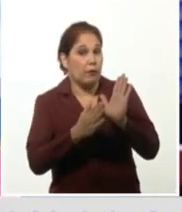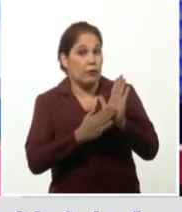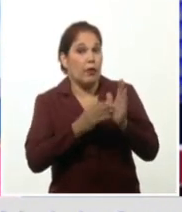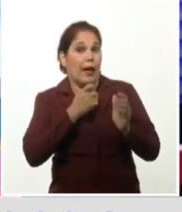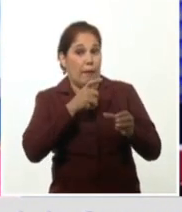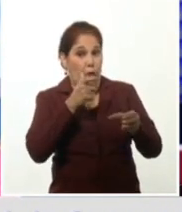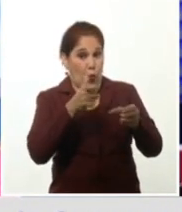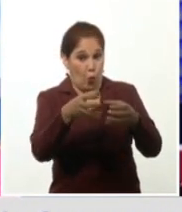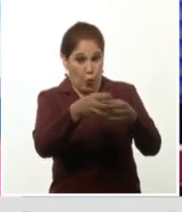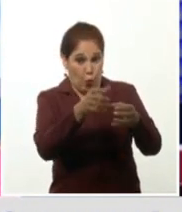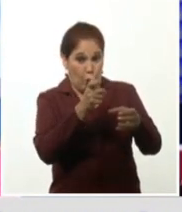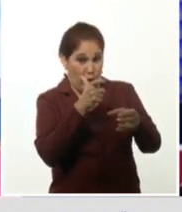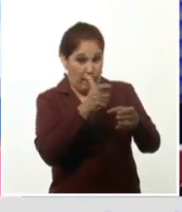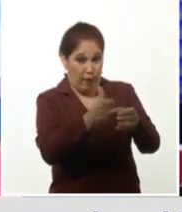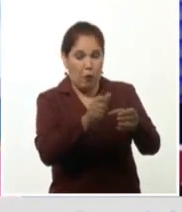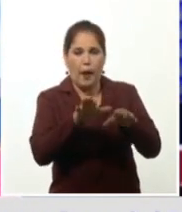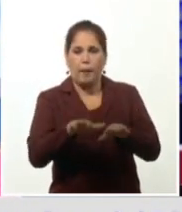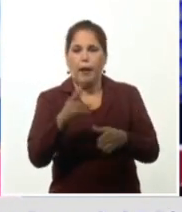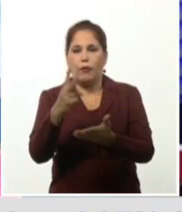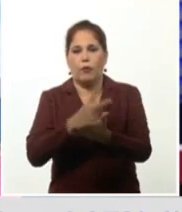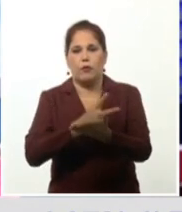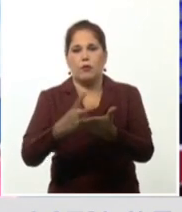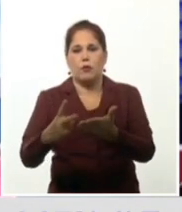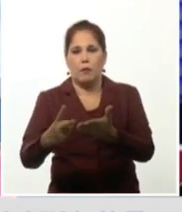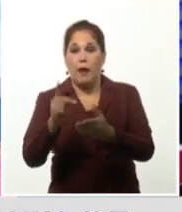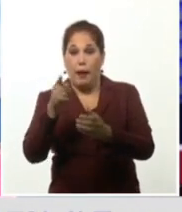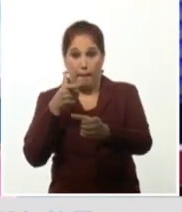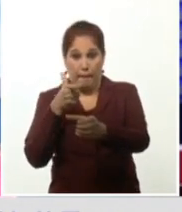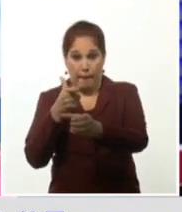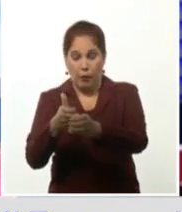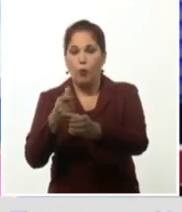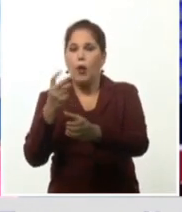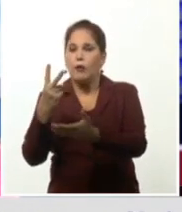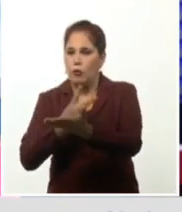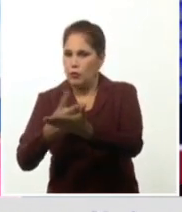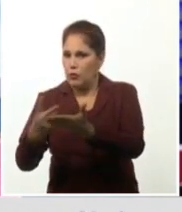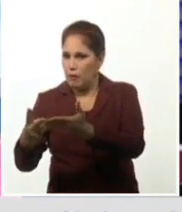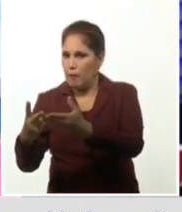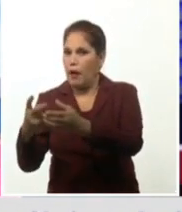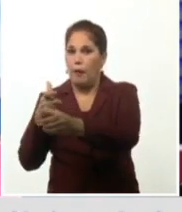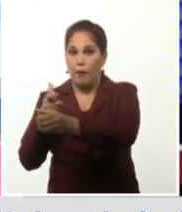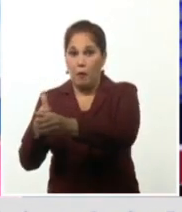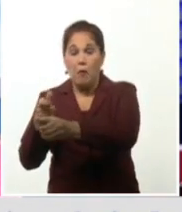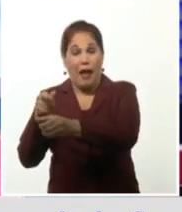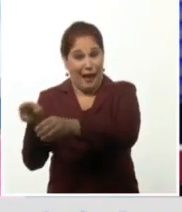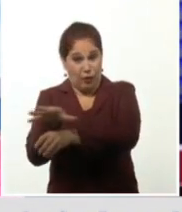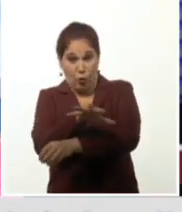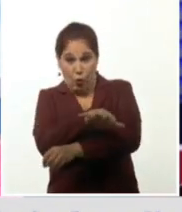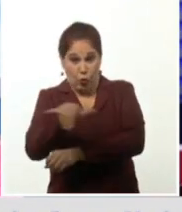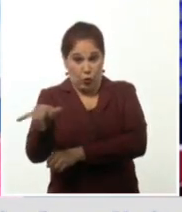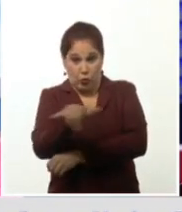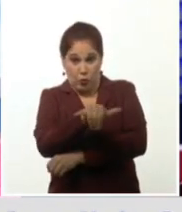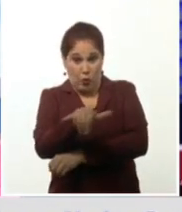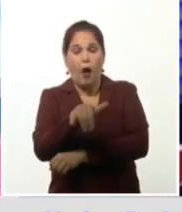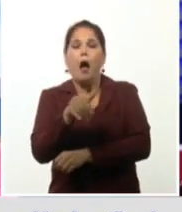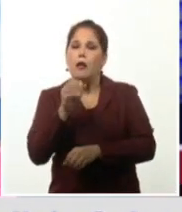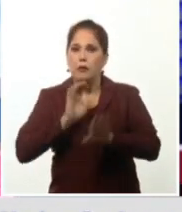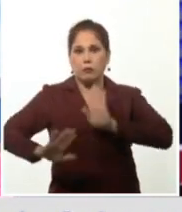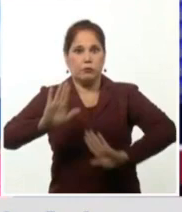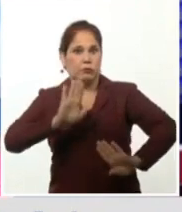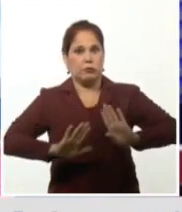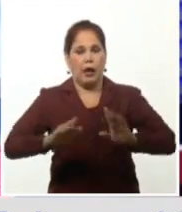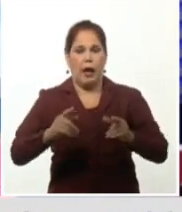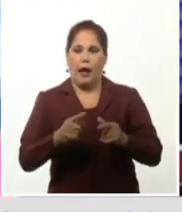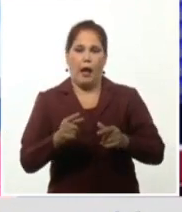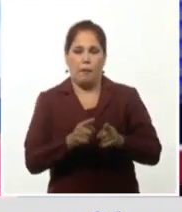siendo seguro, es capaz de producir una respuesta inmune. Una respuesta inmune en un periodo de tiempo más corto. Y estamos